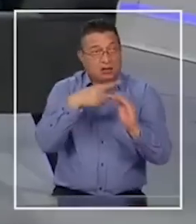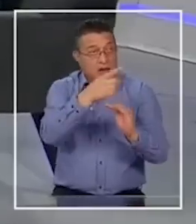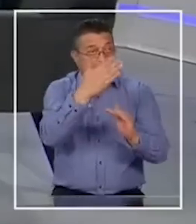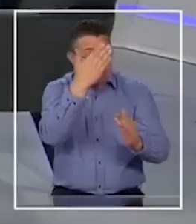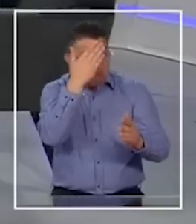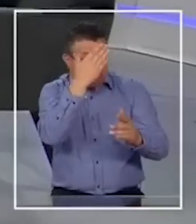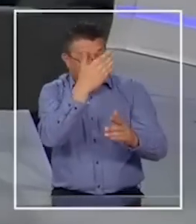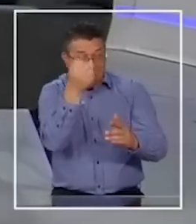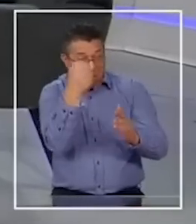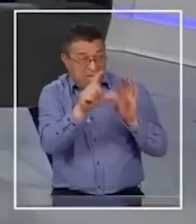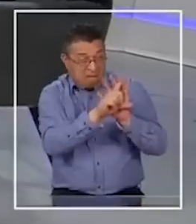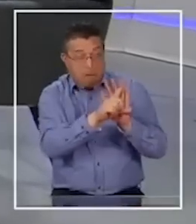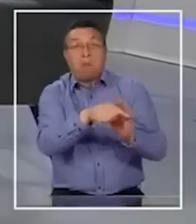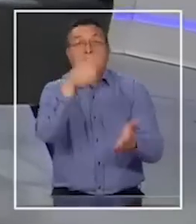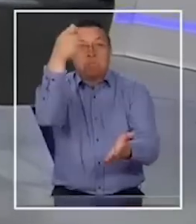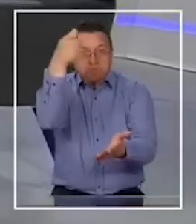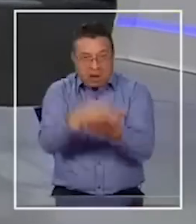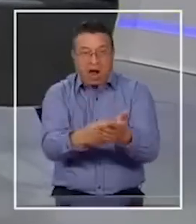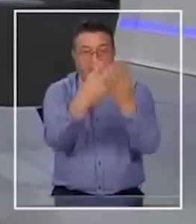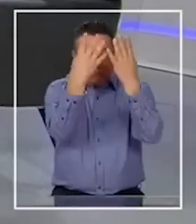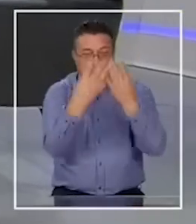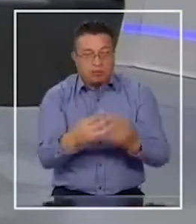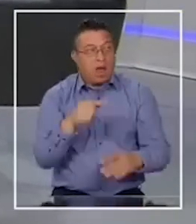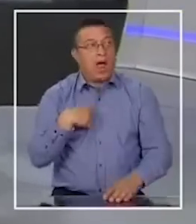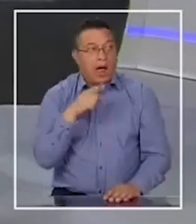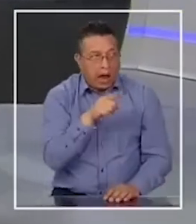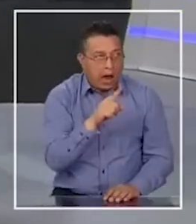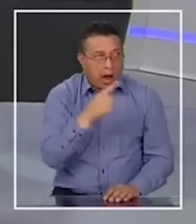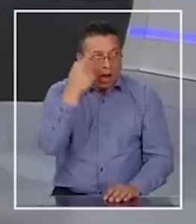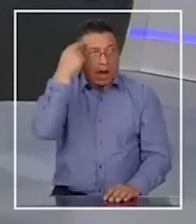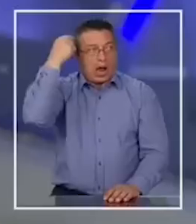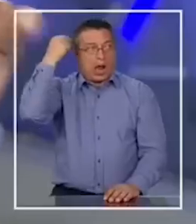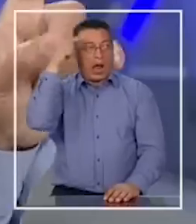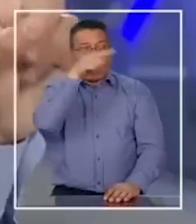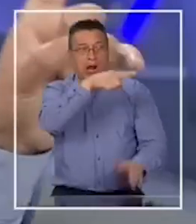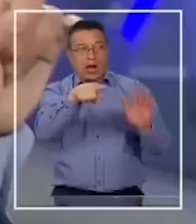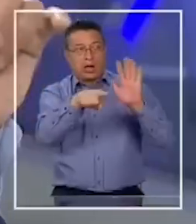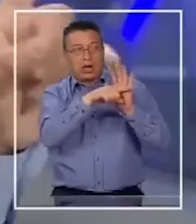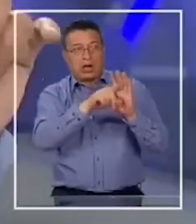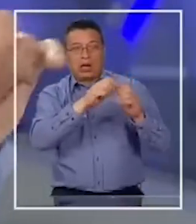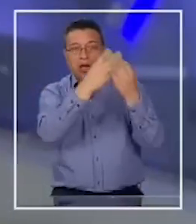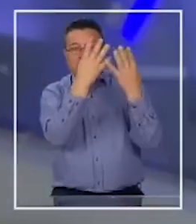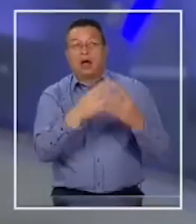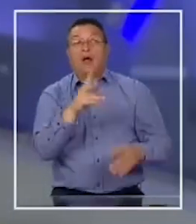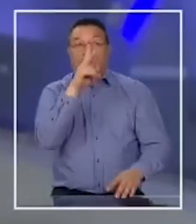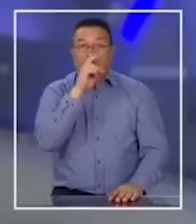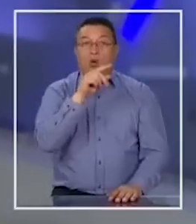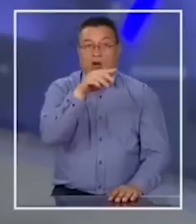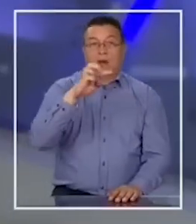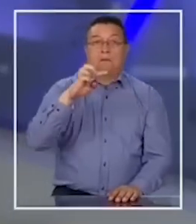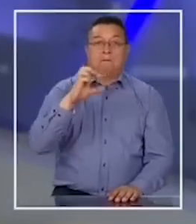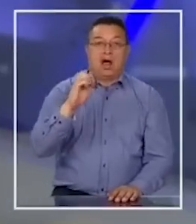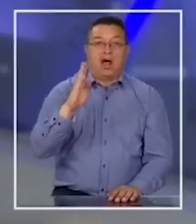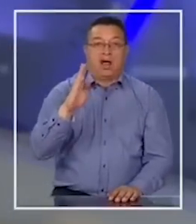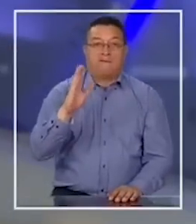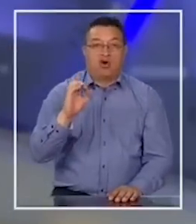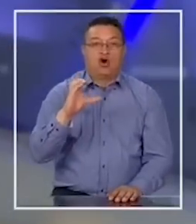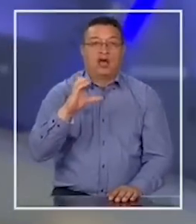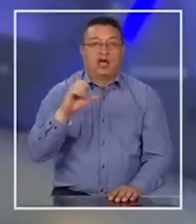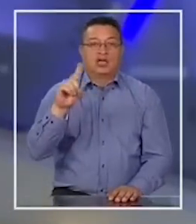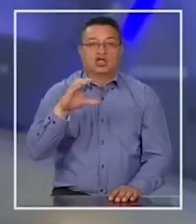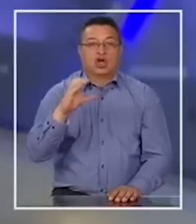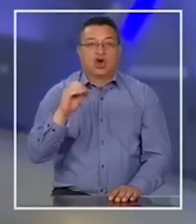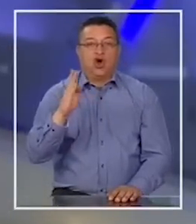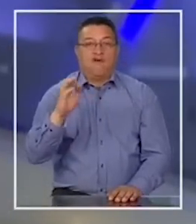malos pagan porque el anti valor que constituye el narco y Caramba que ocurrió en Colombia con Pablo Escobar que el epítome